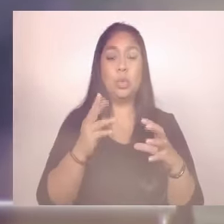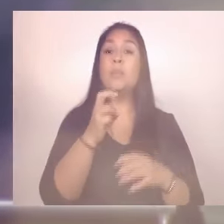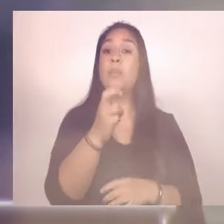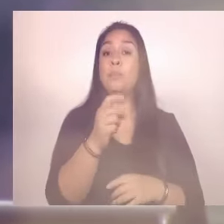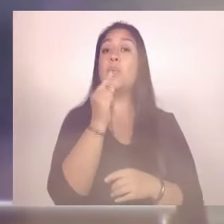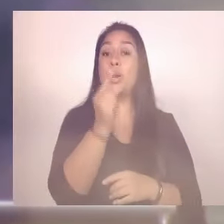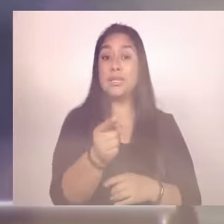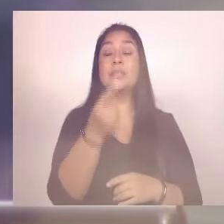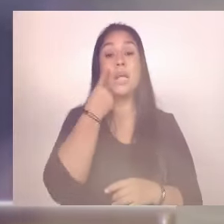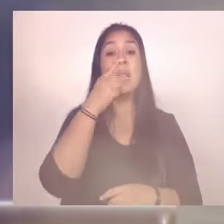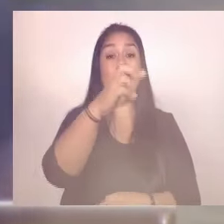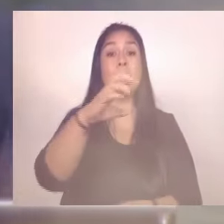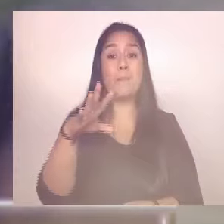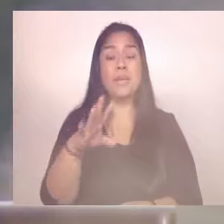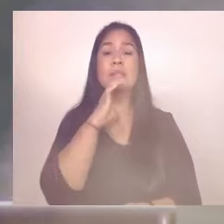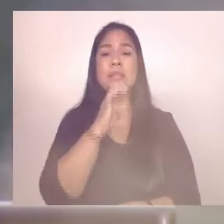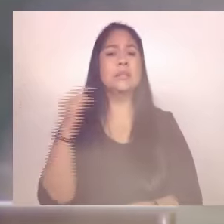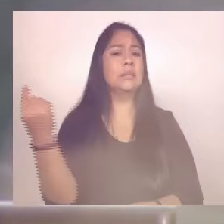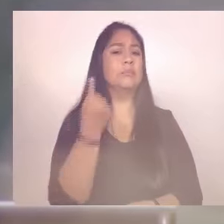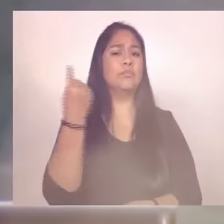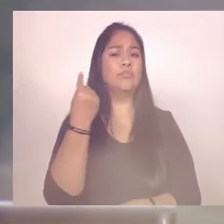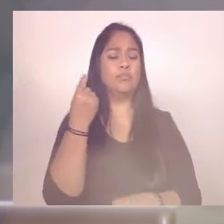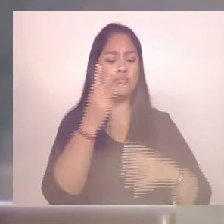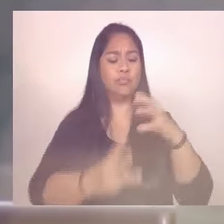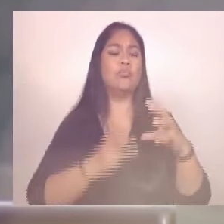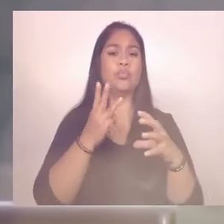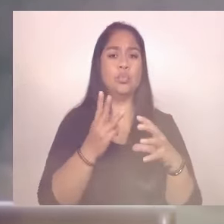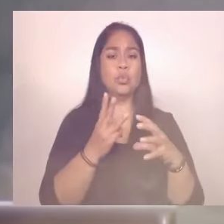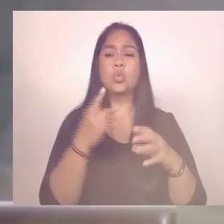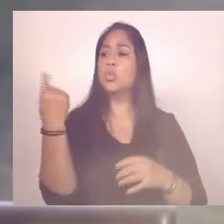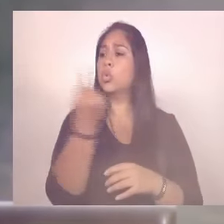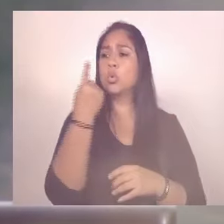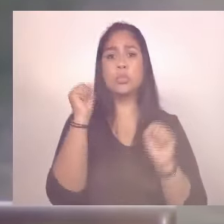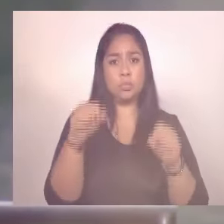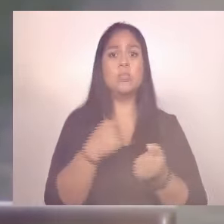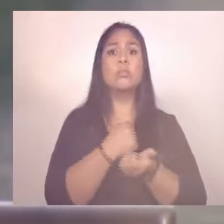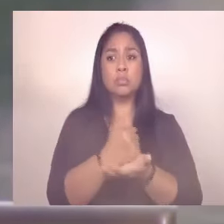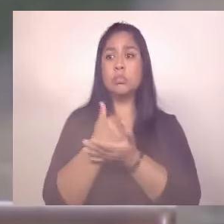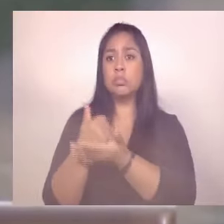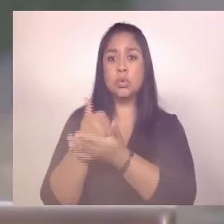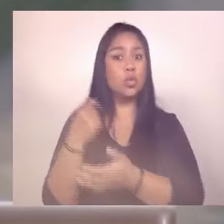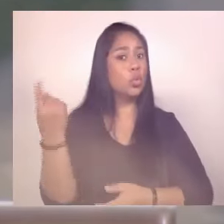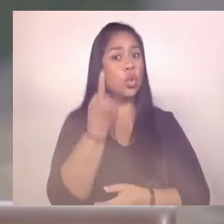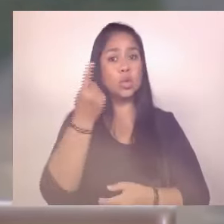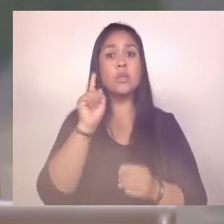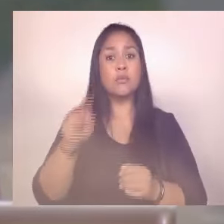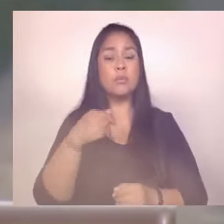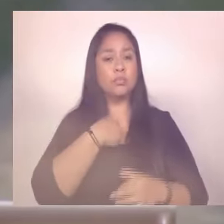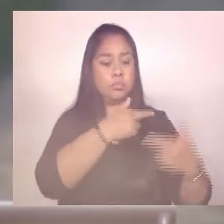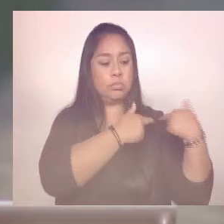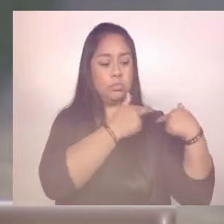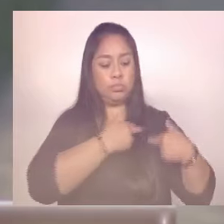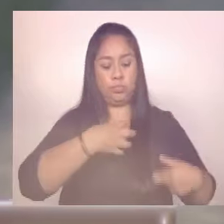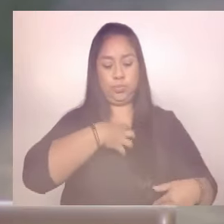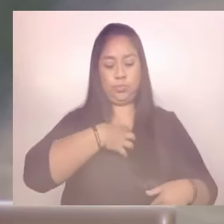la paz es un imperativo de orden global. Todos podemos contribuir, todos debemos hacer la parte que